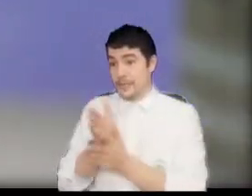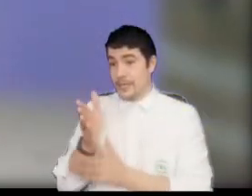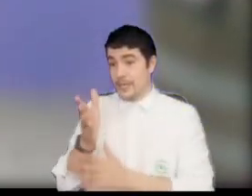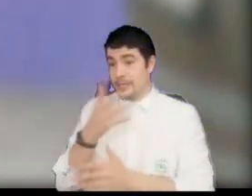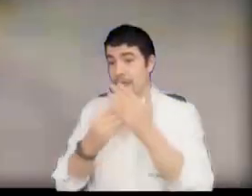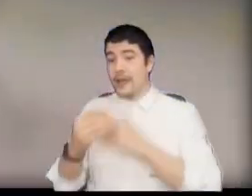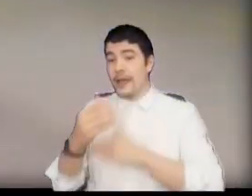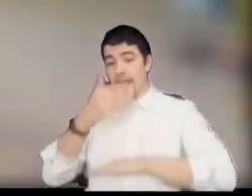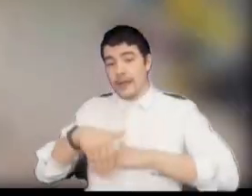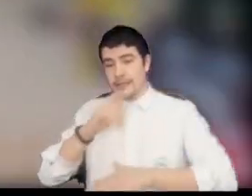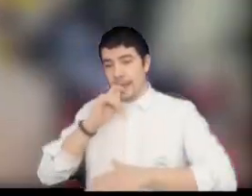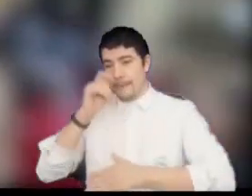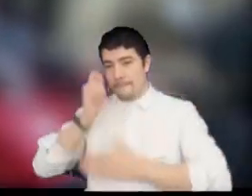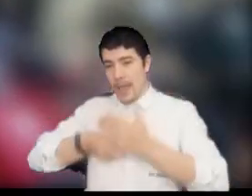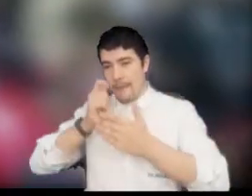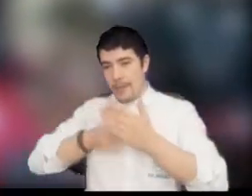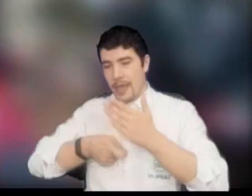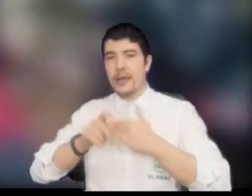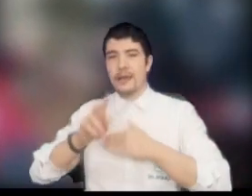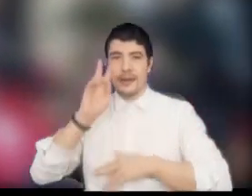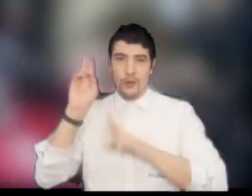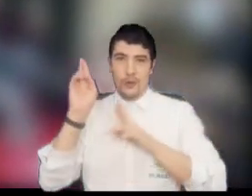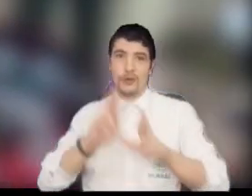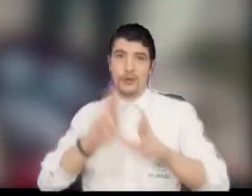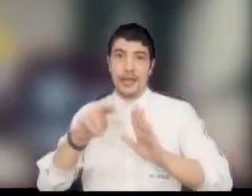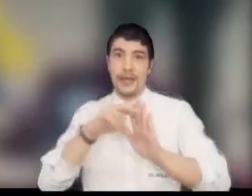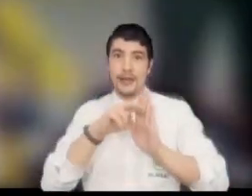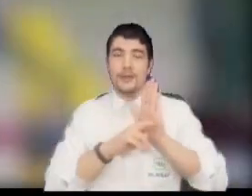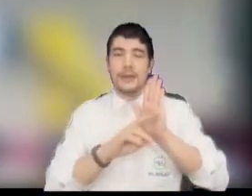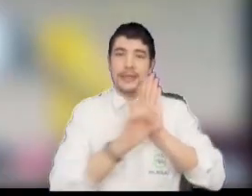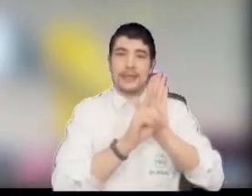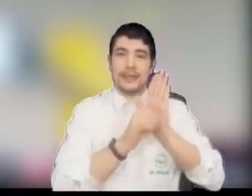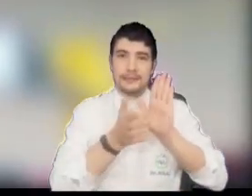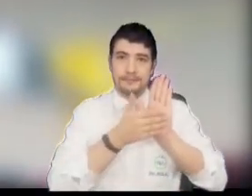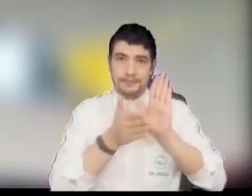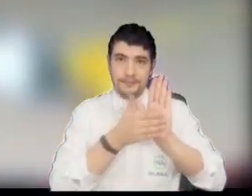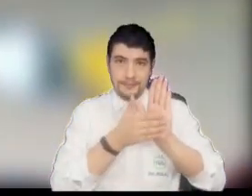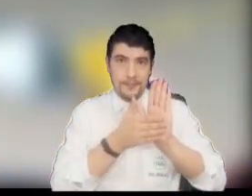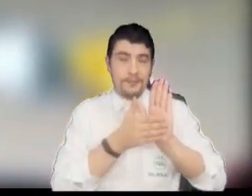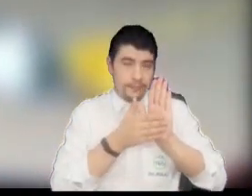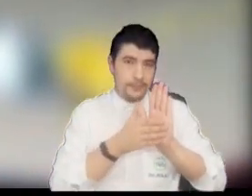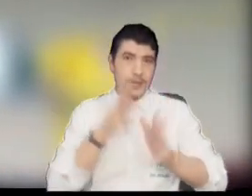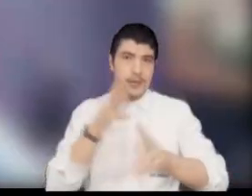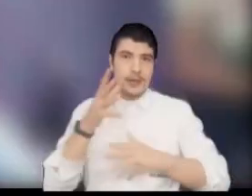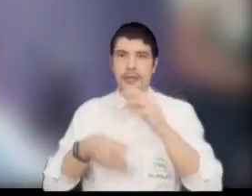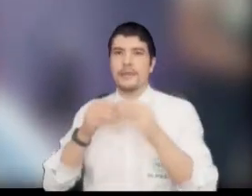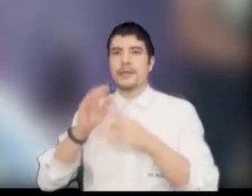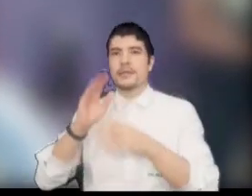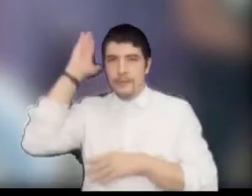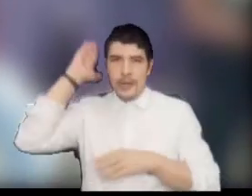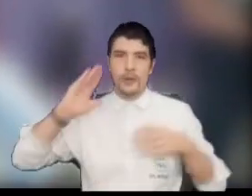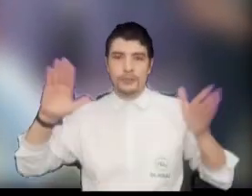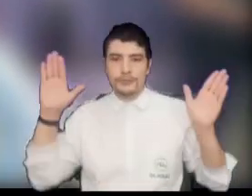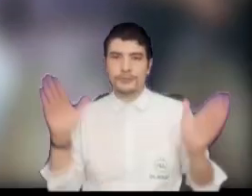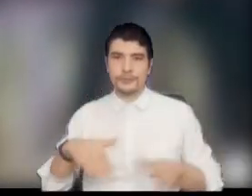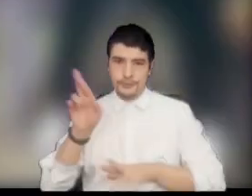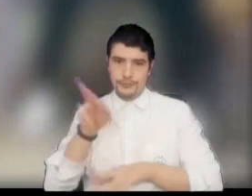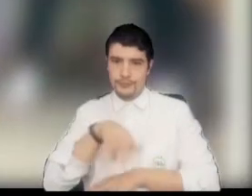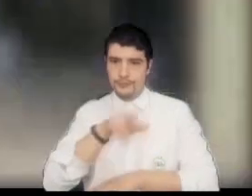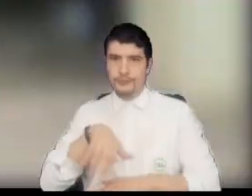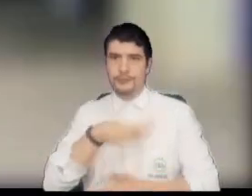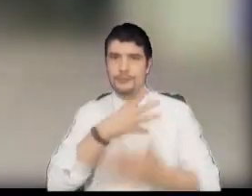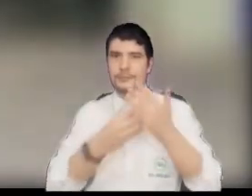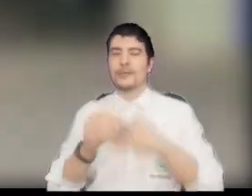Santander y el aislamiento preventivo social decretado por el gobierno nacional. Al respecto habló